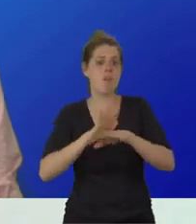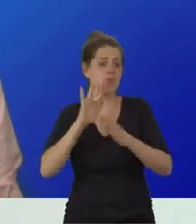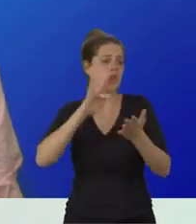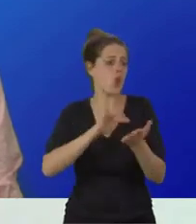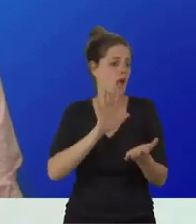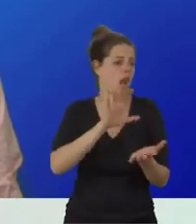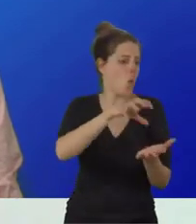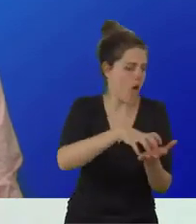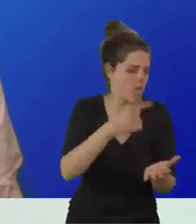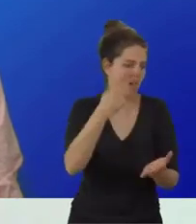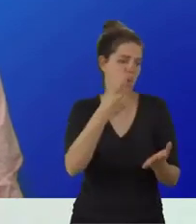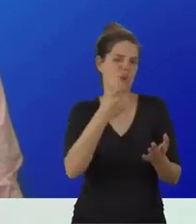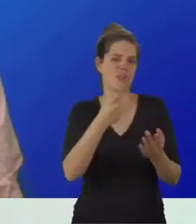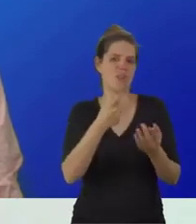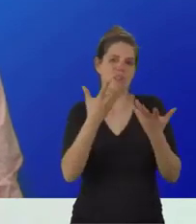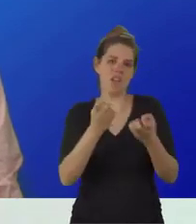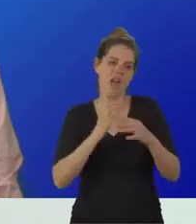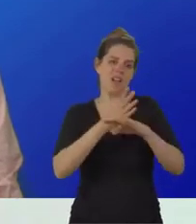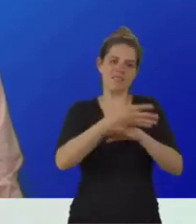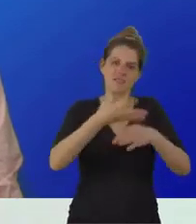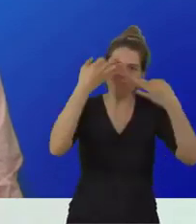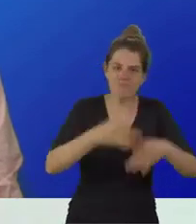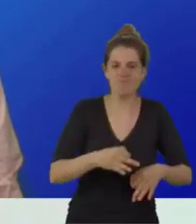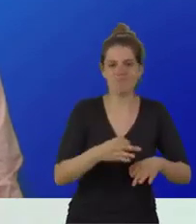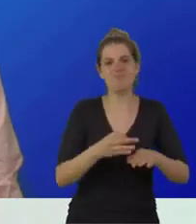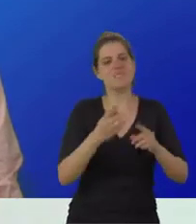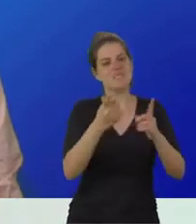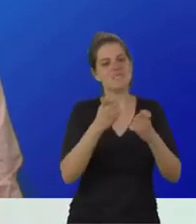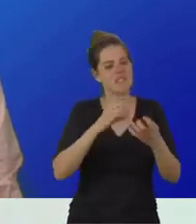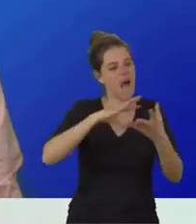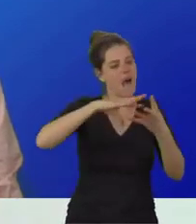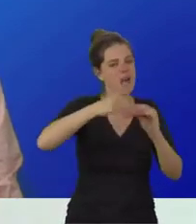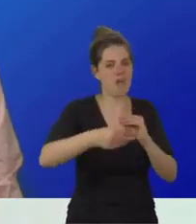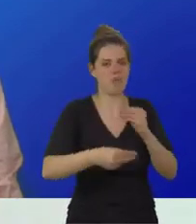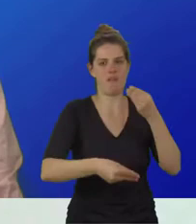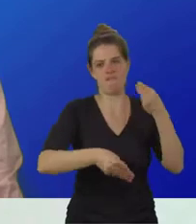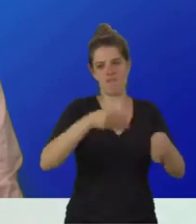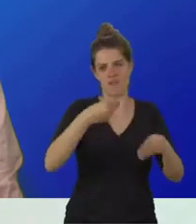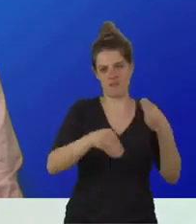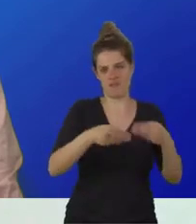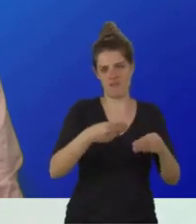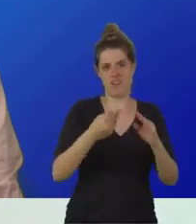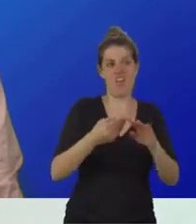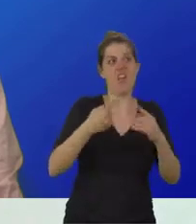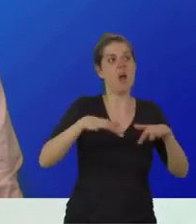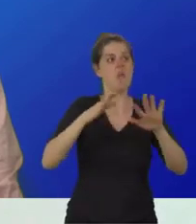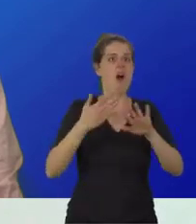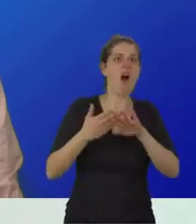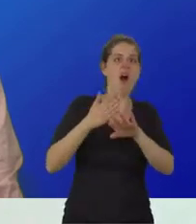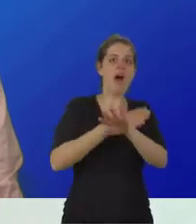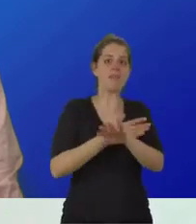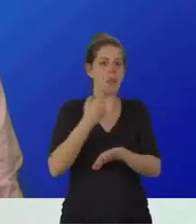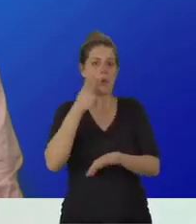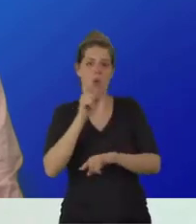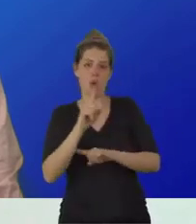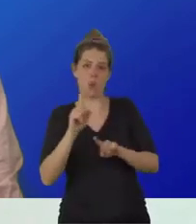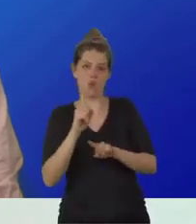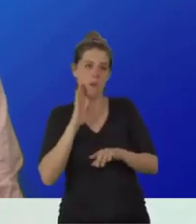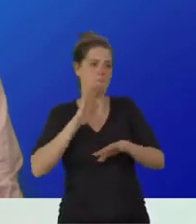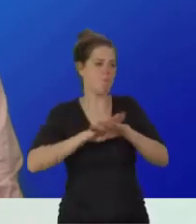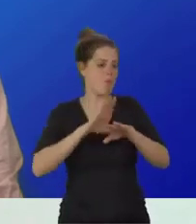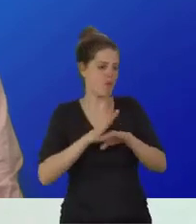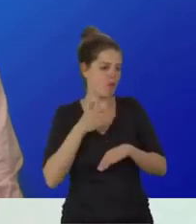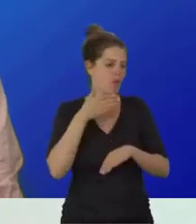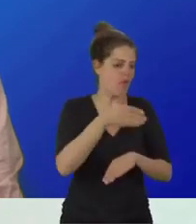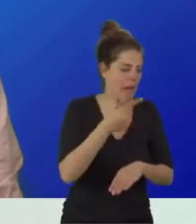ver que para dar acceso tenemos que tener en cuenta otros aspectos que no han